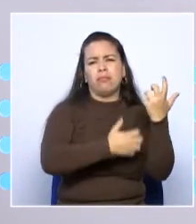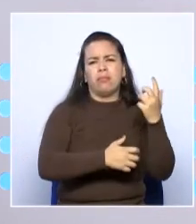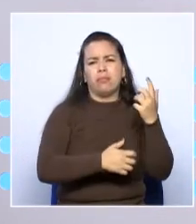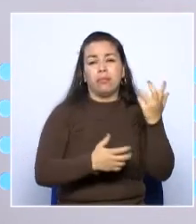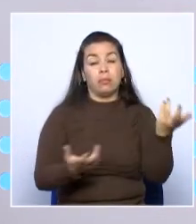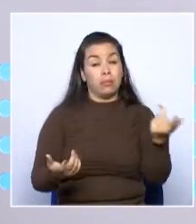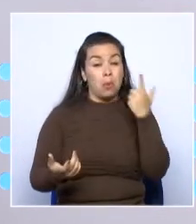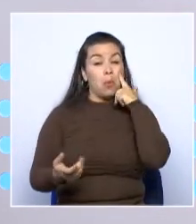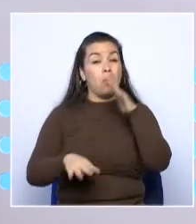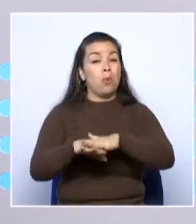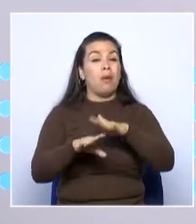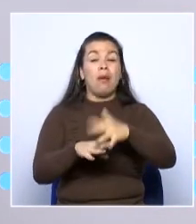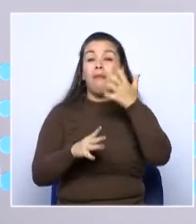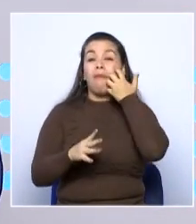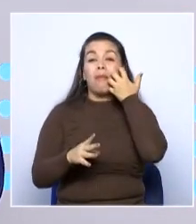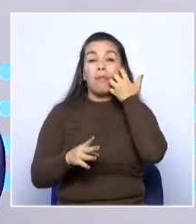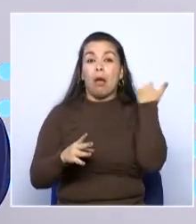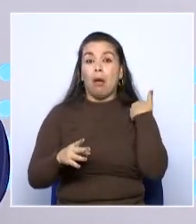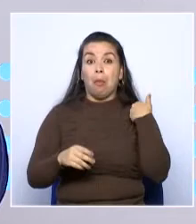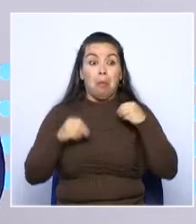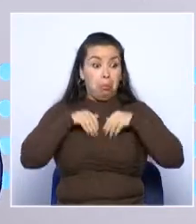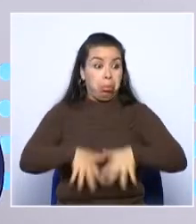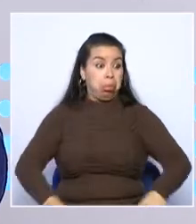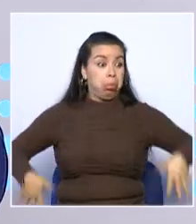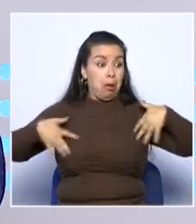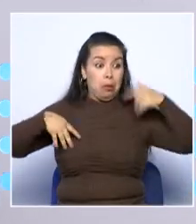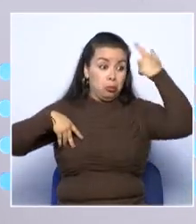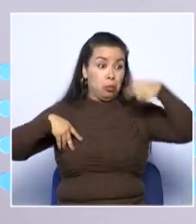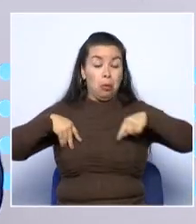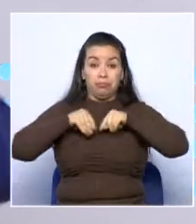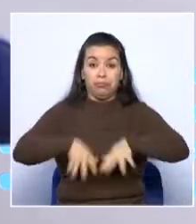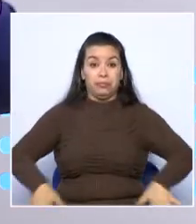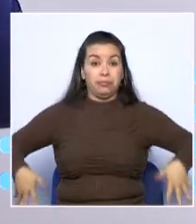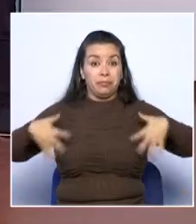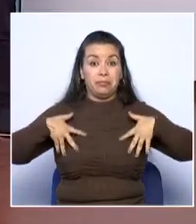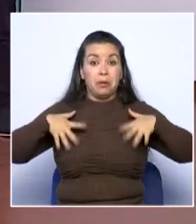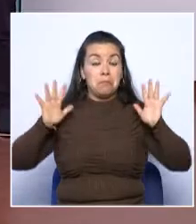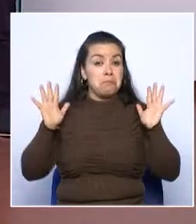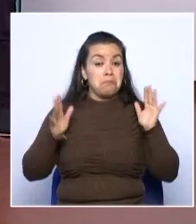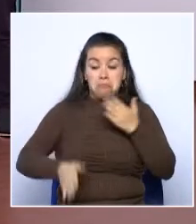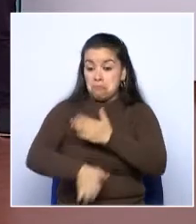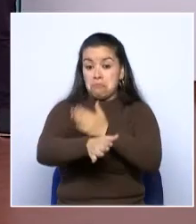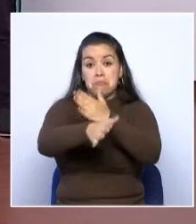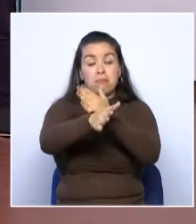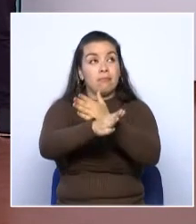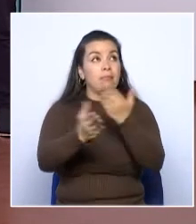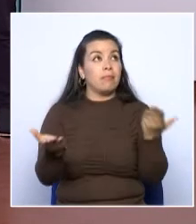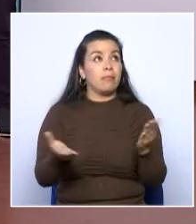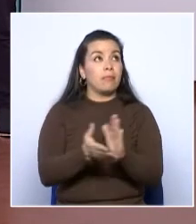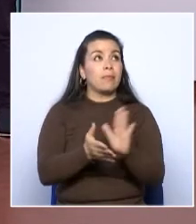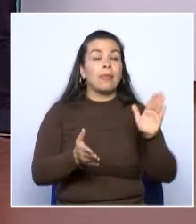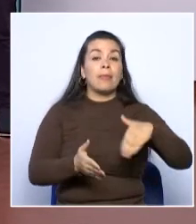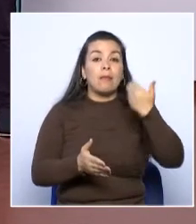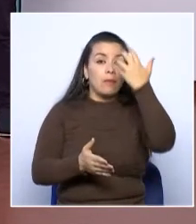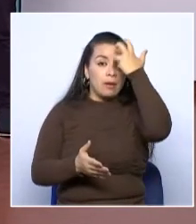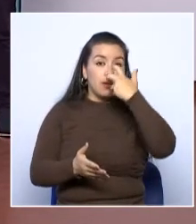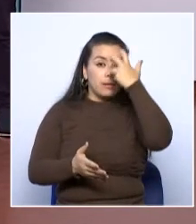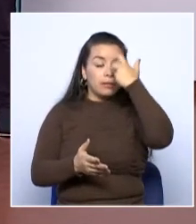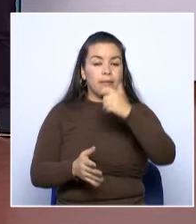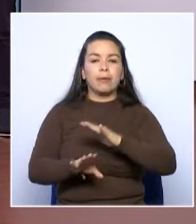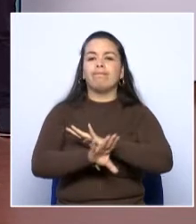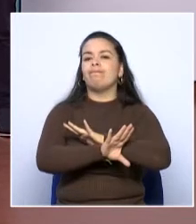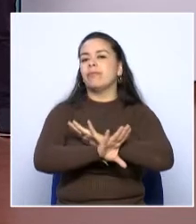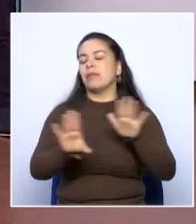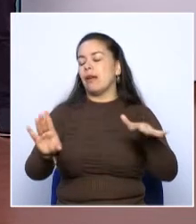es muy bruta, la enfermedad no sabe que le van a dar 8 meses de espera, ya sigue. Y cuando llega el examen, ya ha